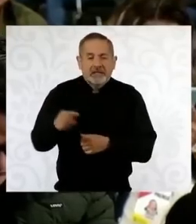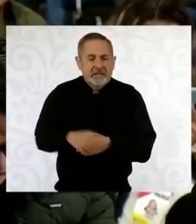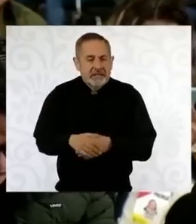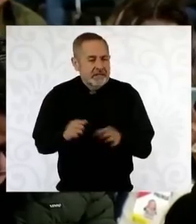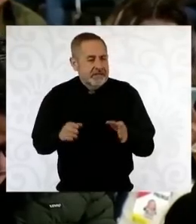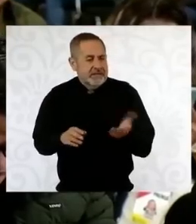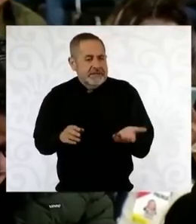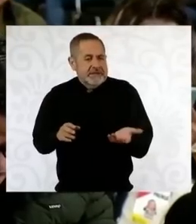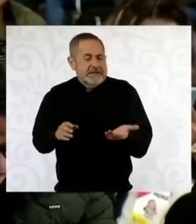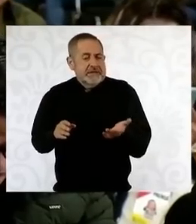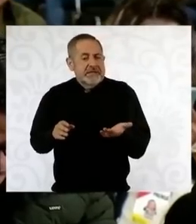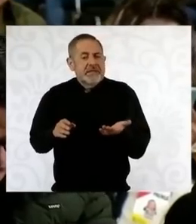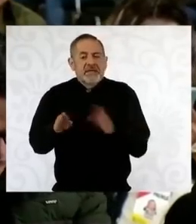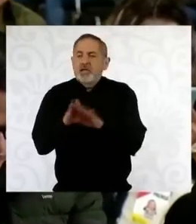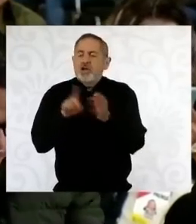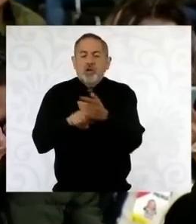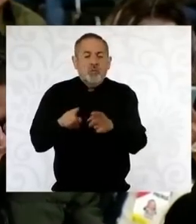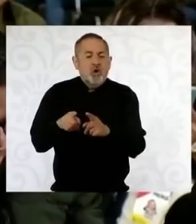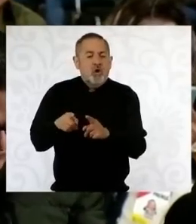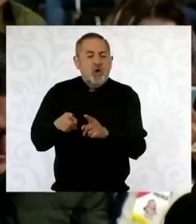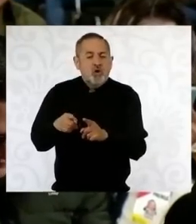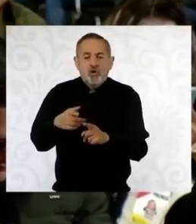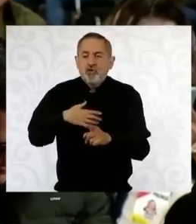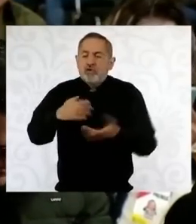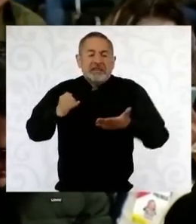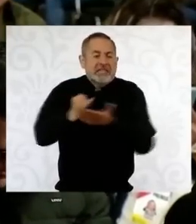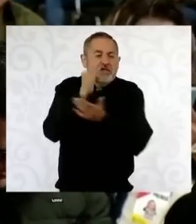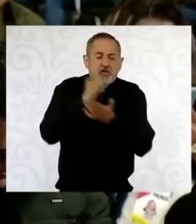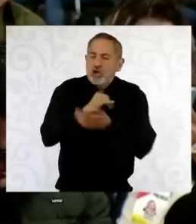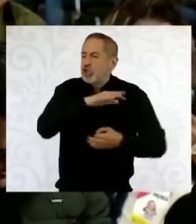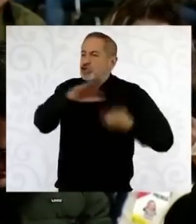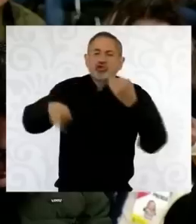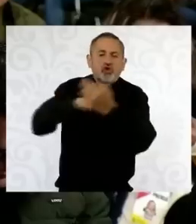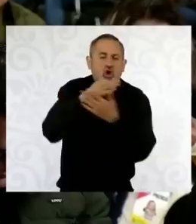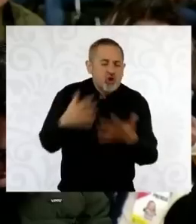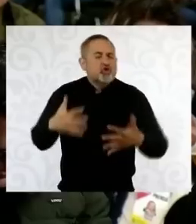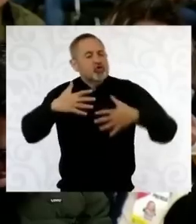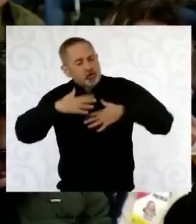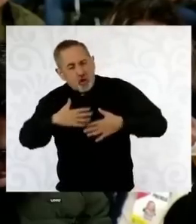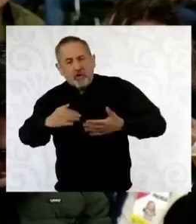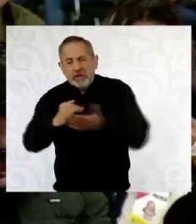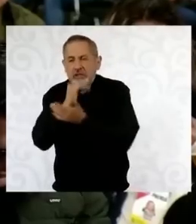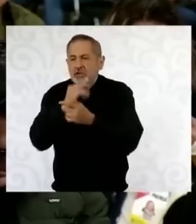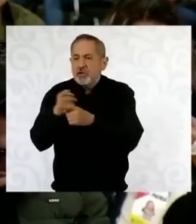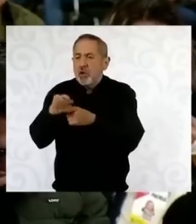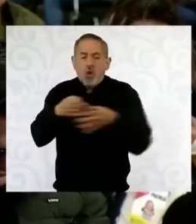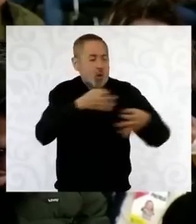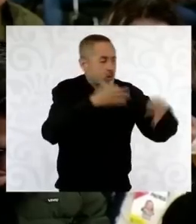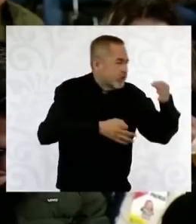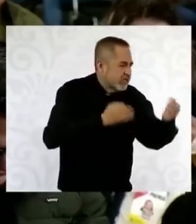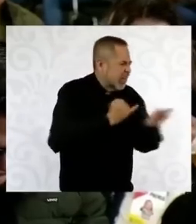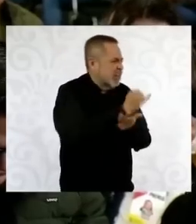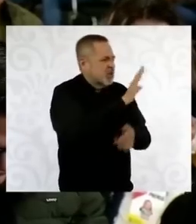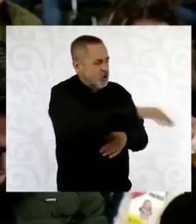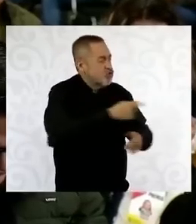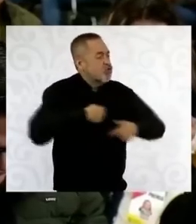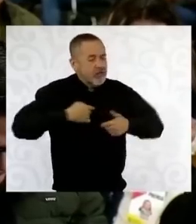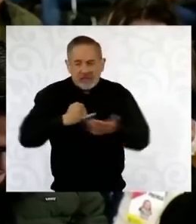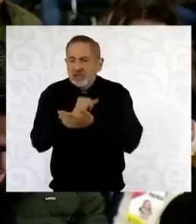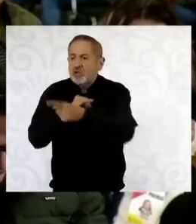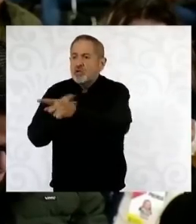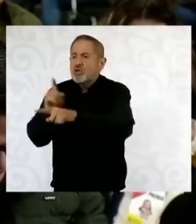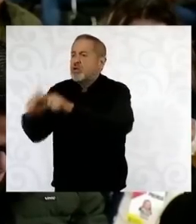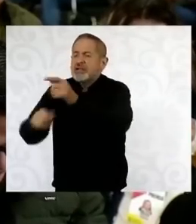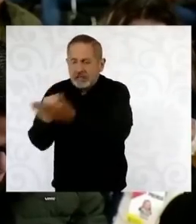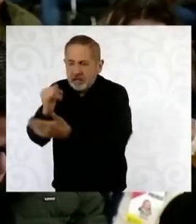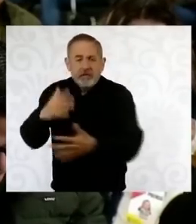este tema de querer acaparar las decisiones incluso del propio legislativo o del judicial a partir de decisiones que tomaron, por ejemplo,